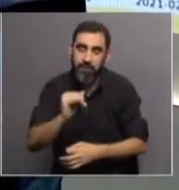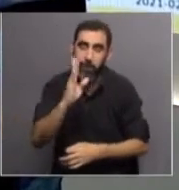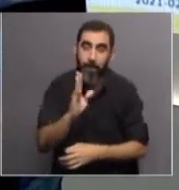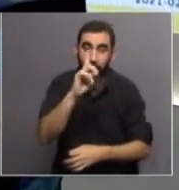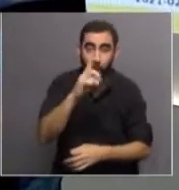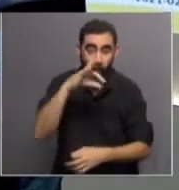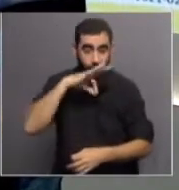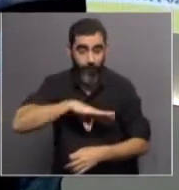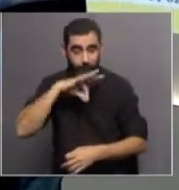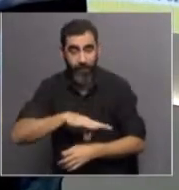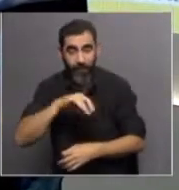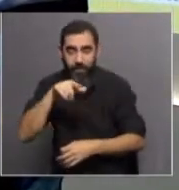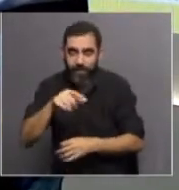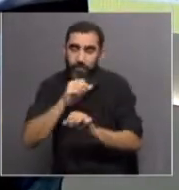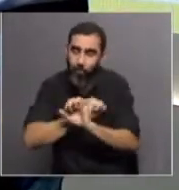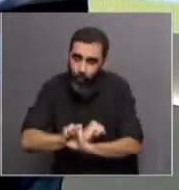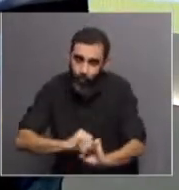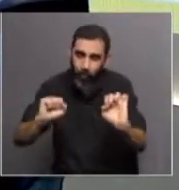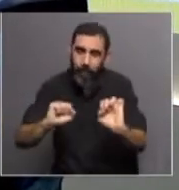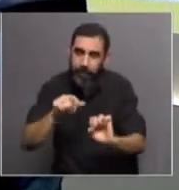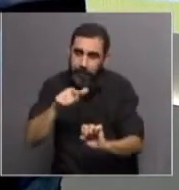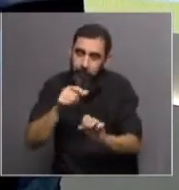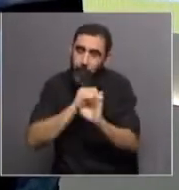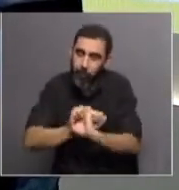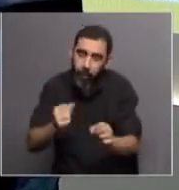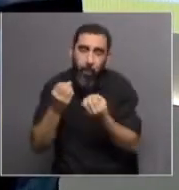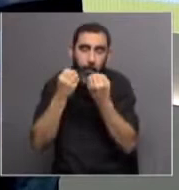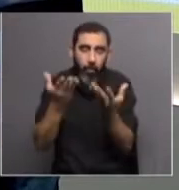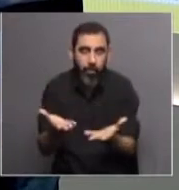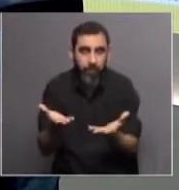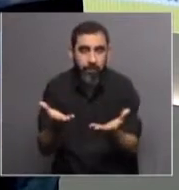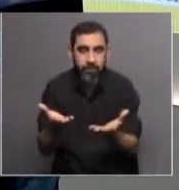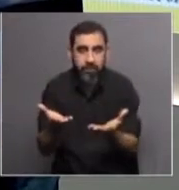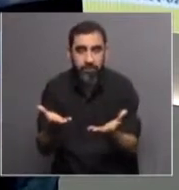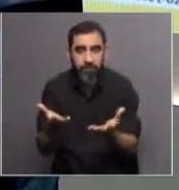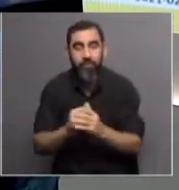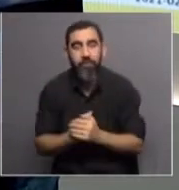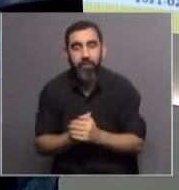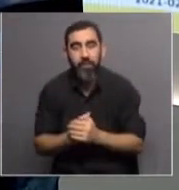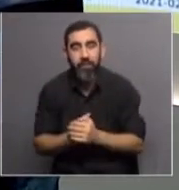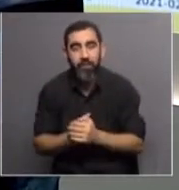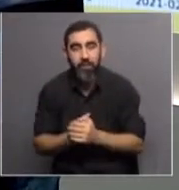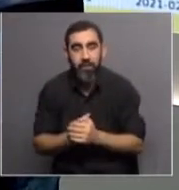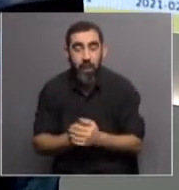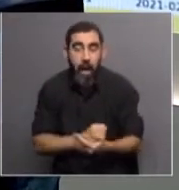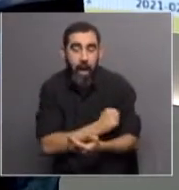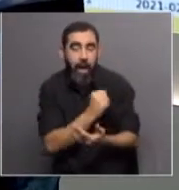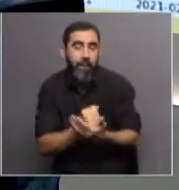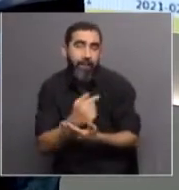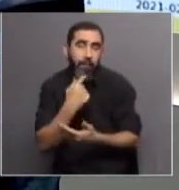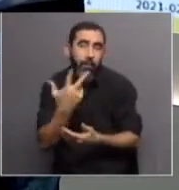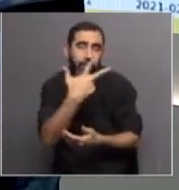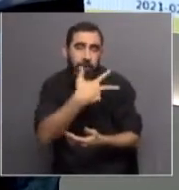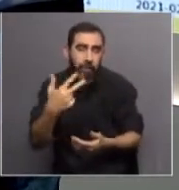P1 quizás haya explicado una parte de por qué no vimos hasta hace, digamos, 3,